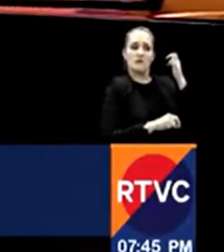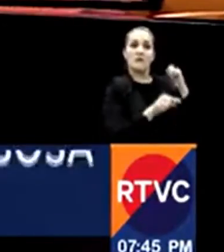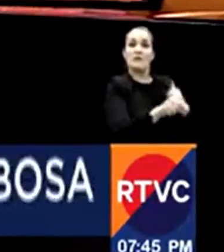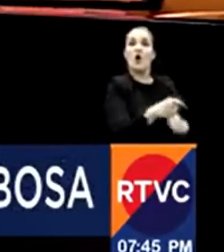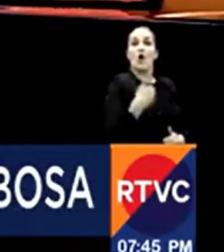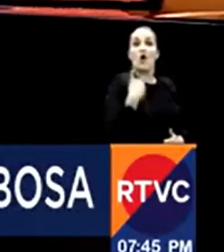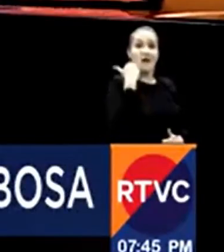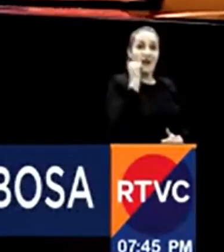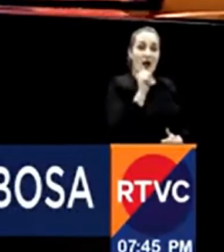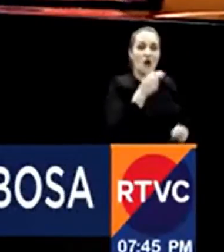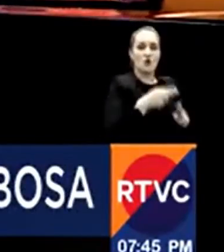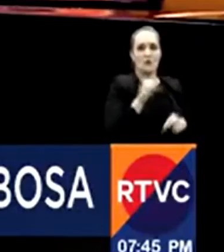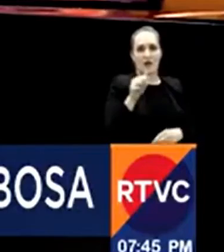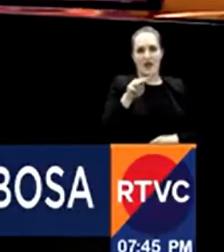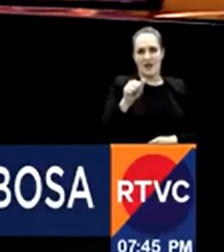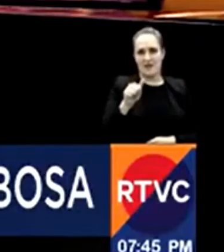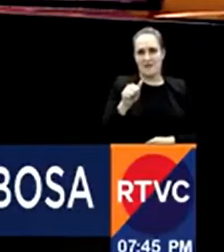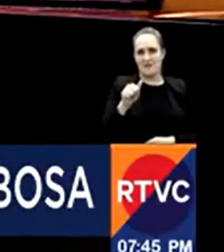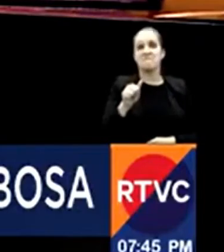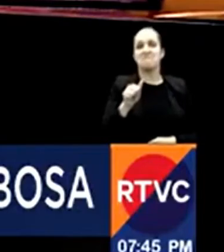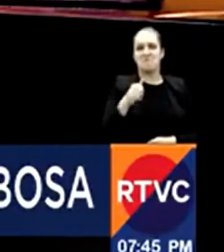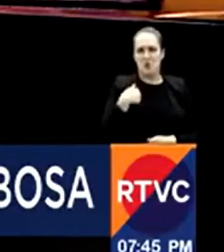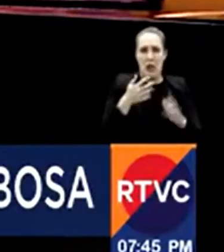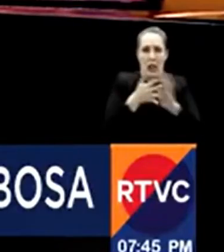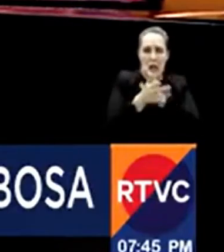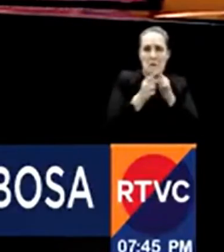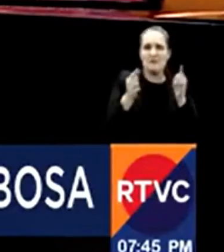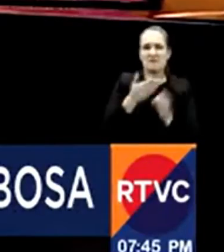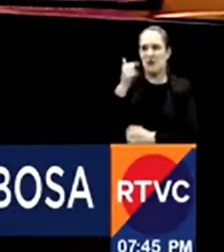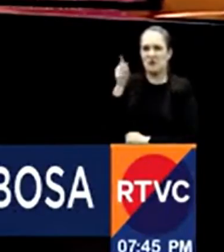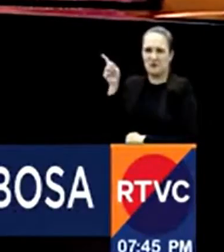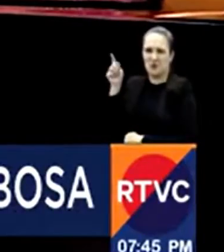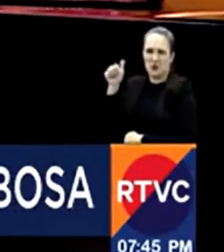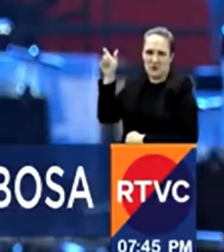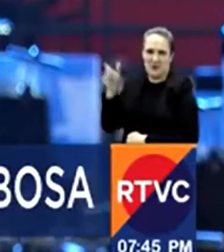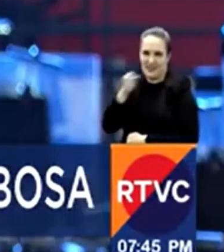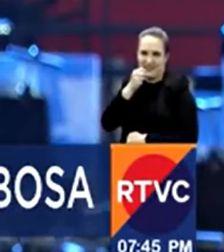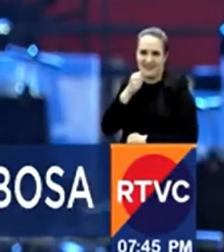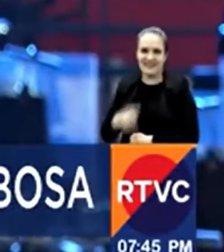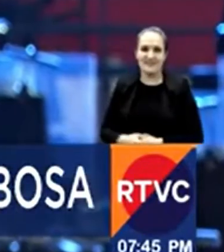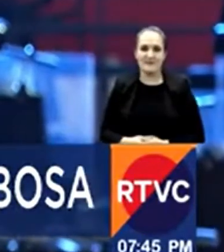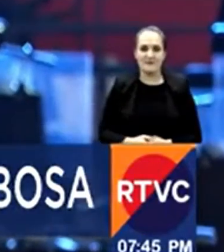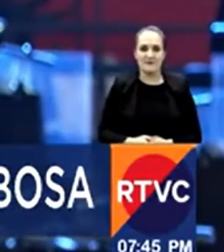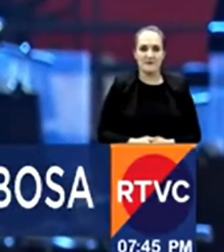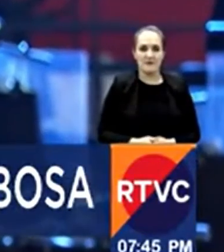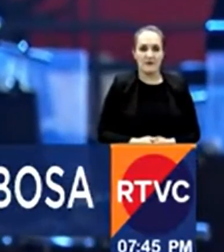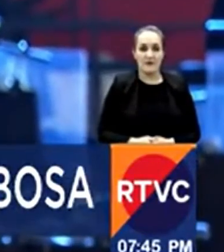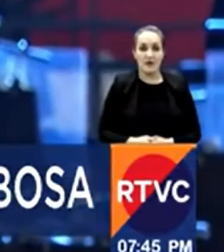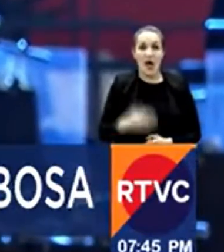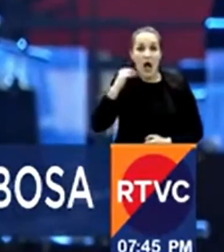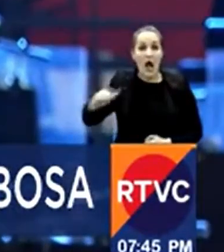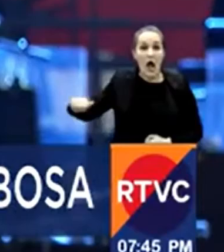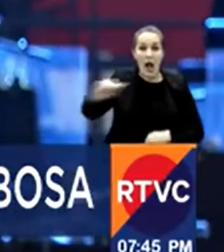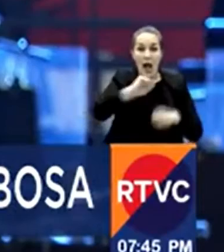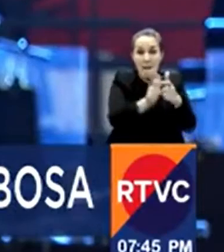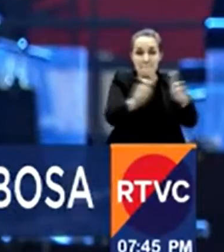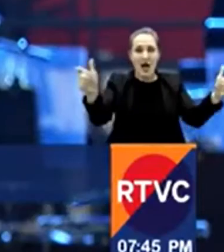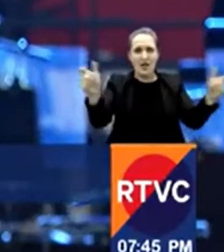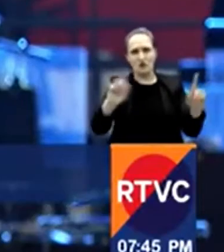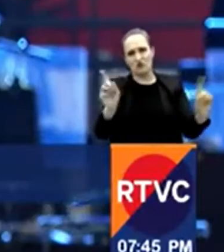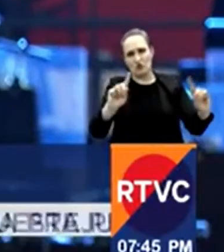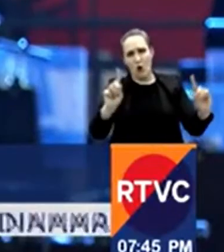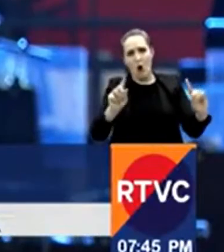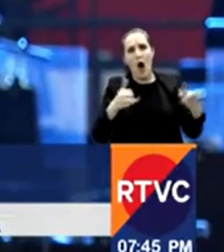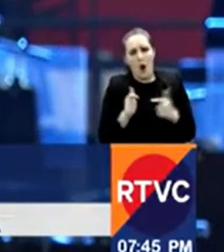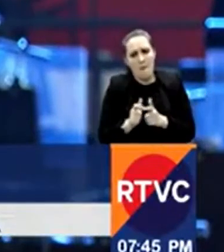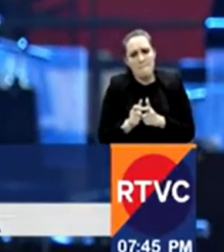mejor que sea Lord Cultura Juan Sebastián Ramírez quien les cuente mejor porque estuvo hablando con ellas. No somos muchas las mujeres. Hoy día en Colombia cada vez